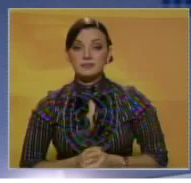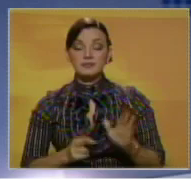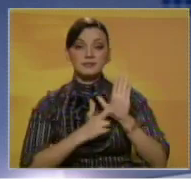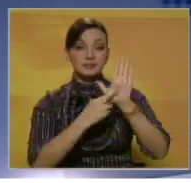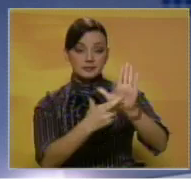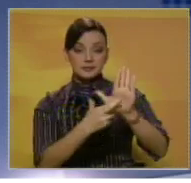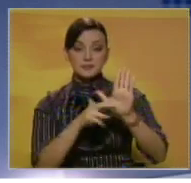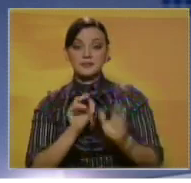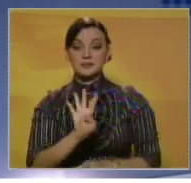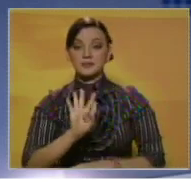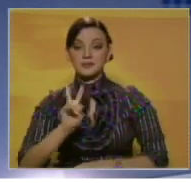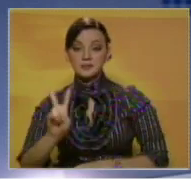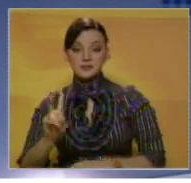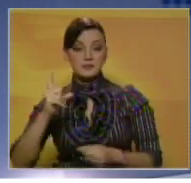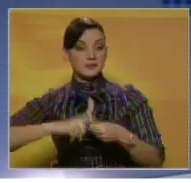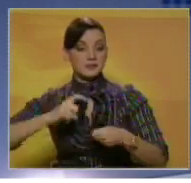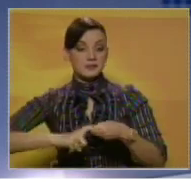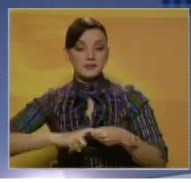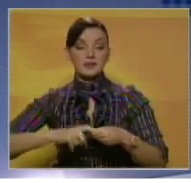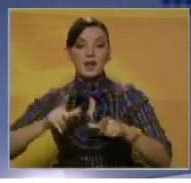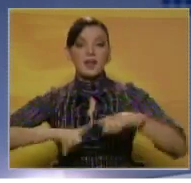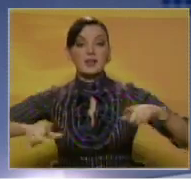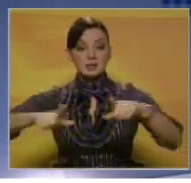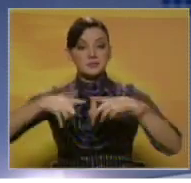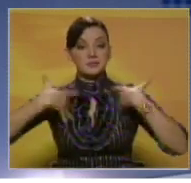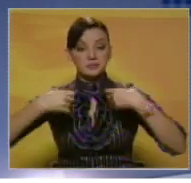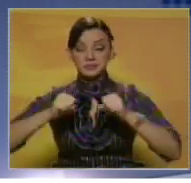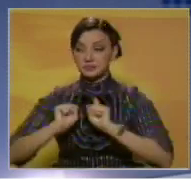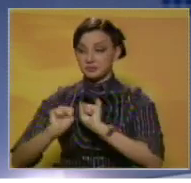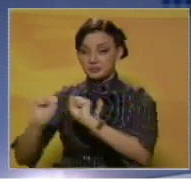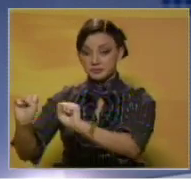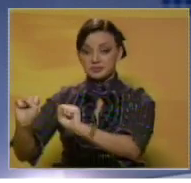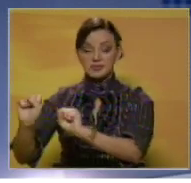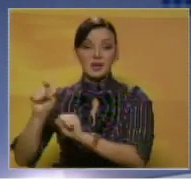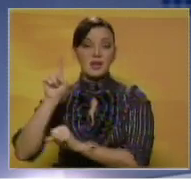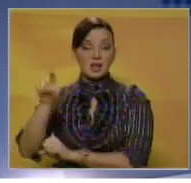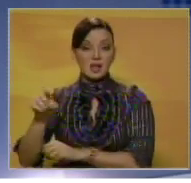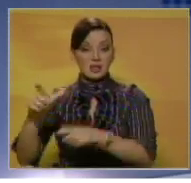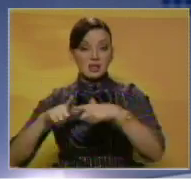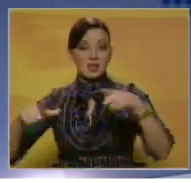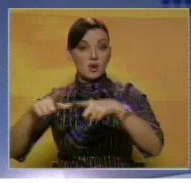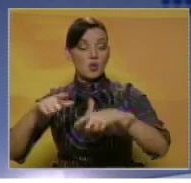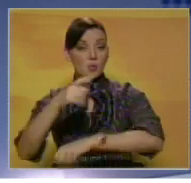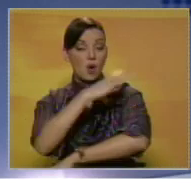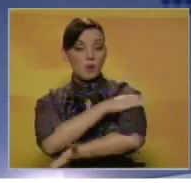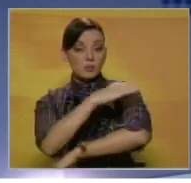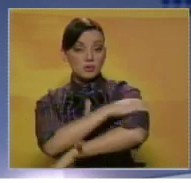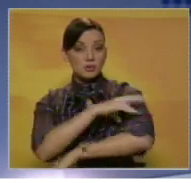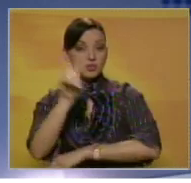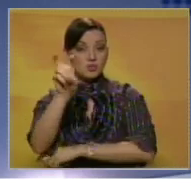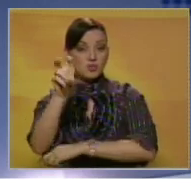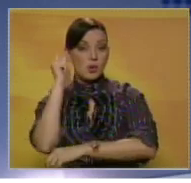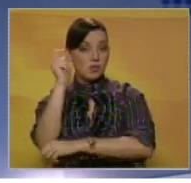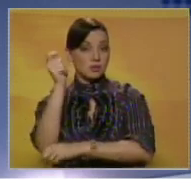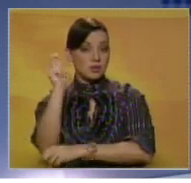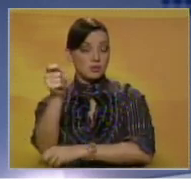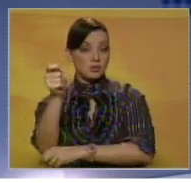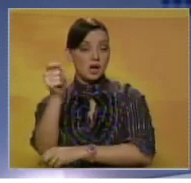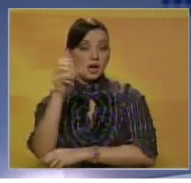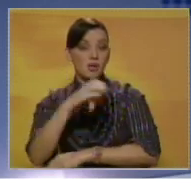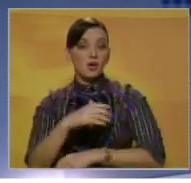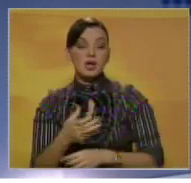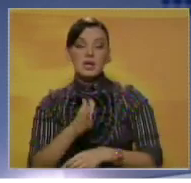Representantes de 42 sindicatos del sector salud rechazan las intenciones de sectores opositores de la nueva Asamblea Nacional